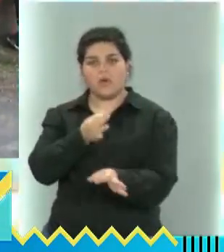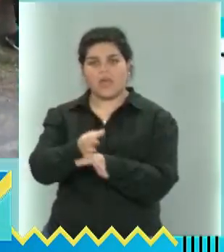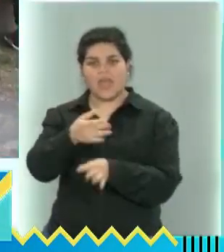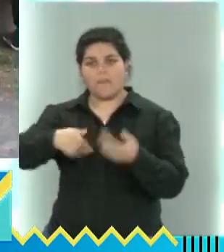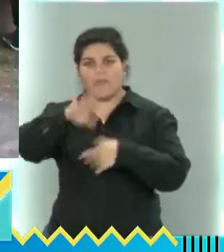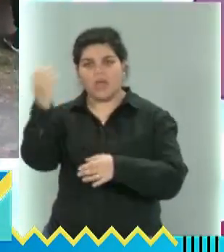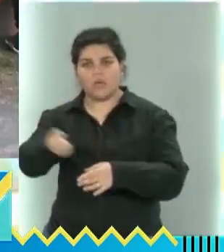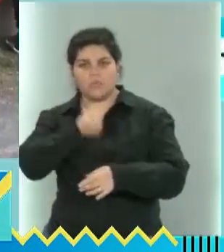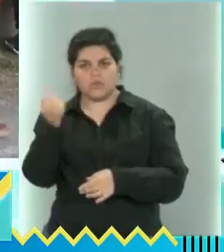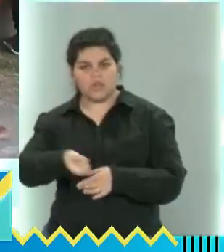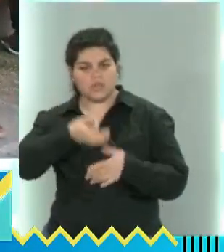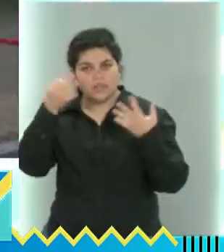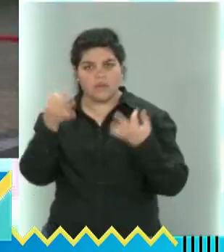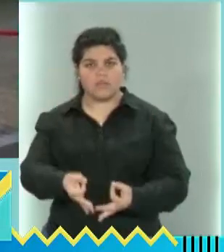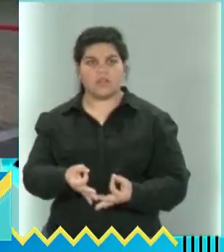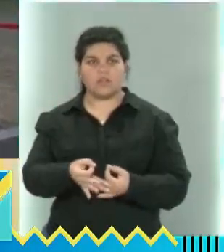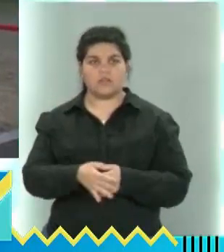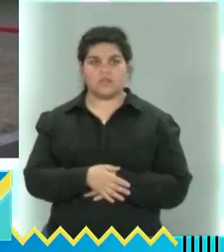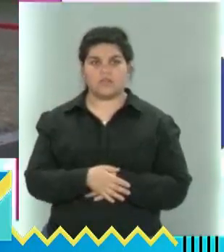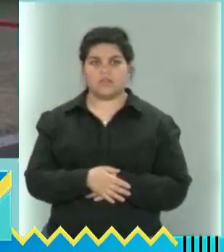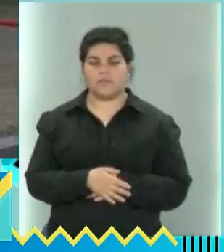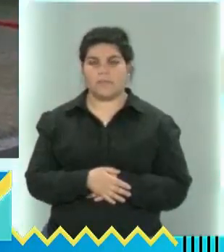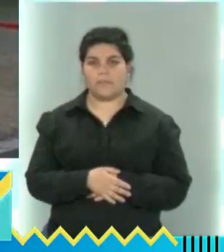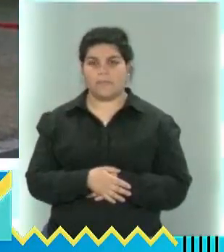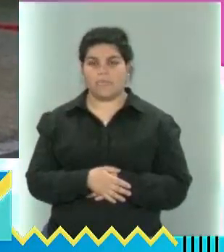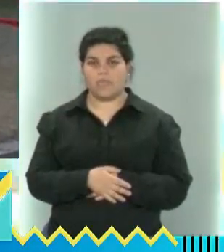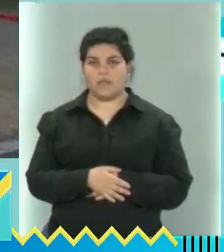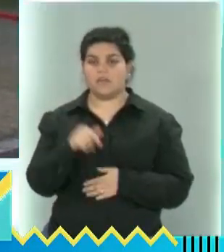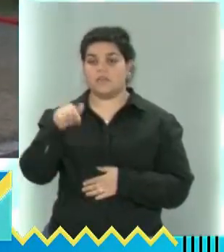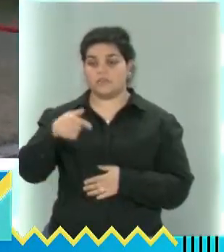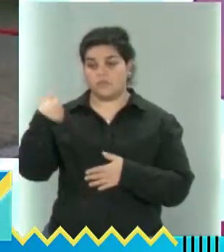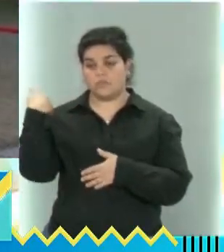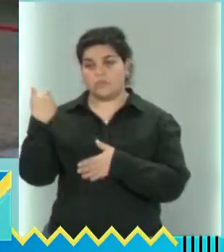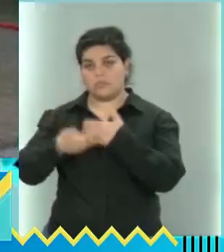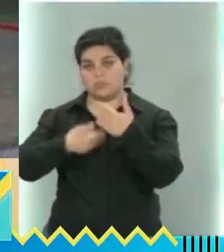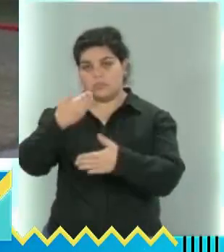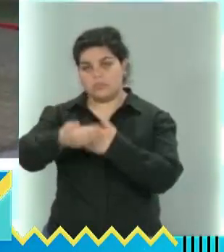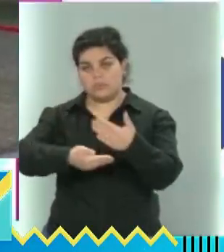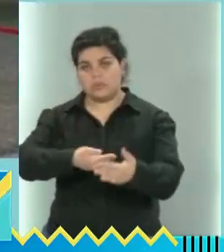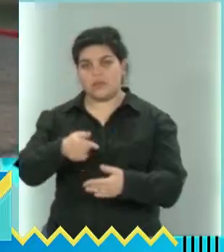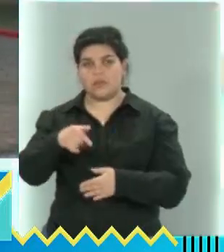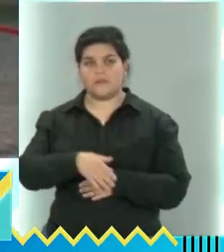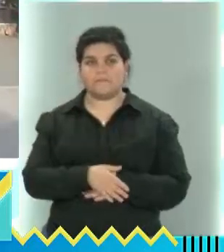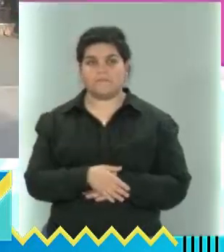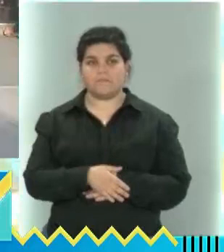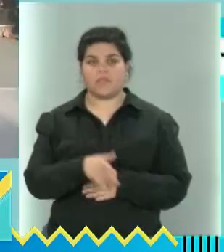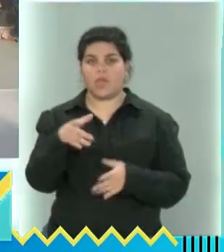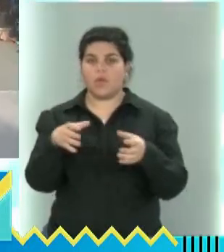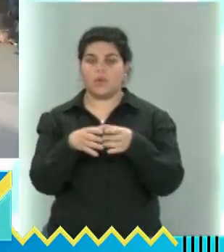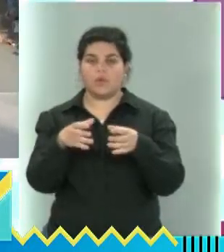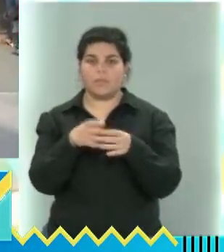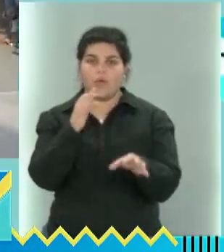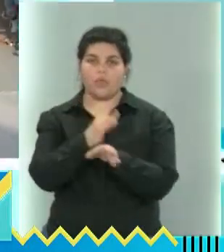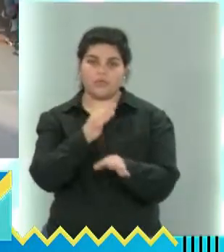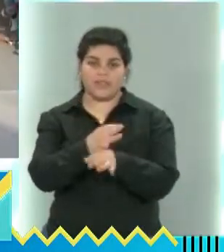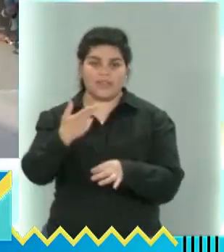importante esta que están teniendo hoy en día, y que si finalmente el cuerpo docente no consigue lo